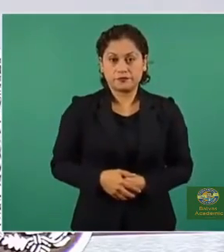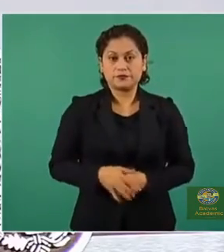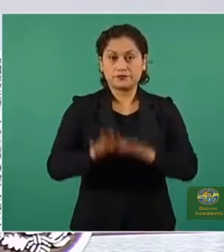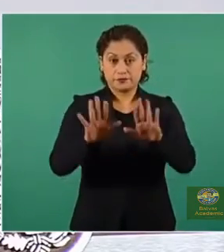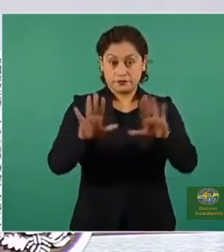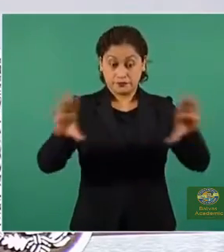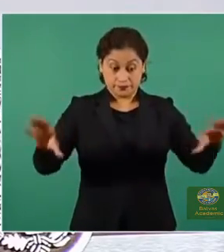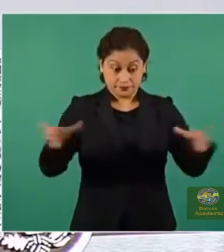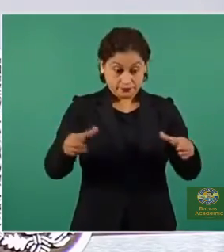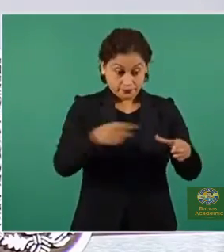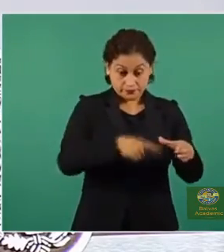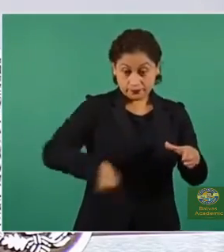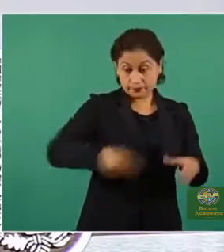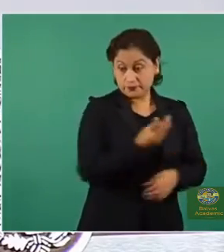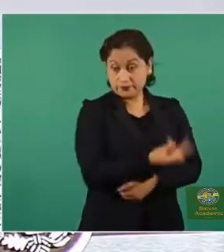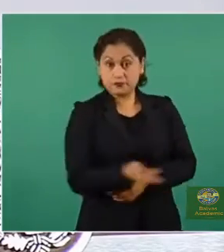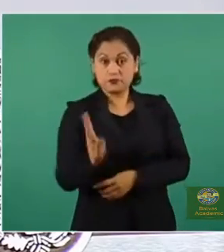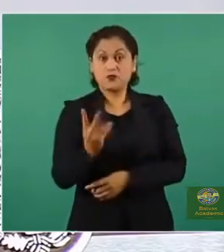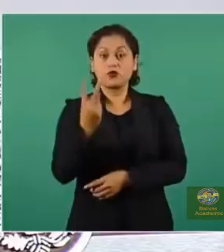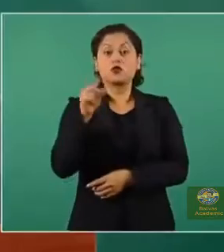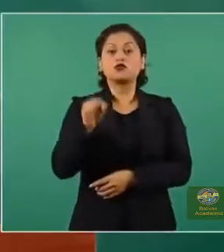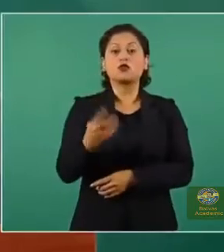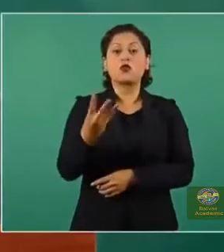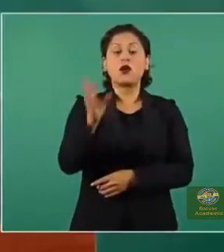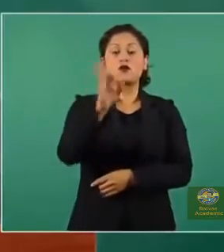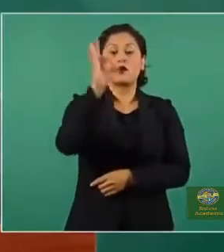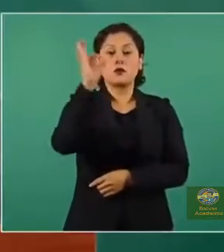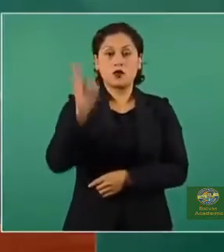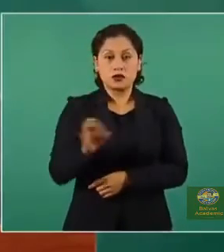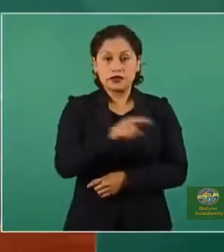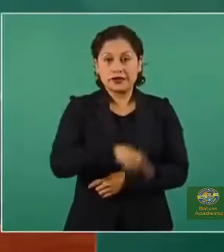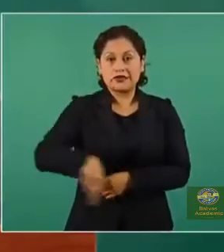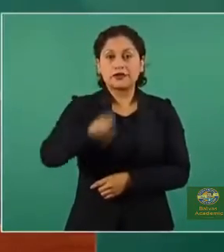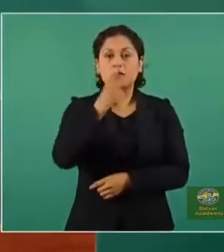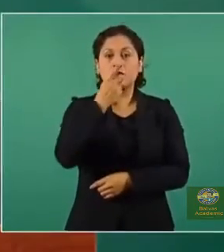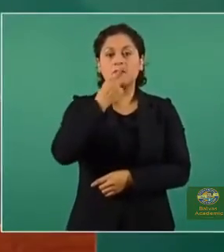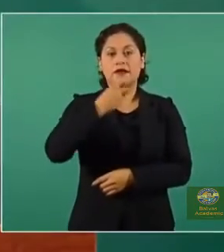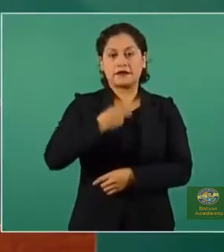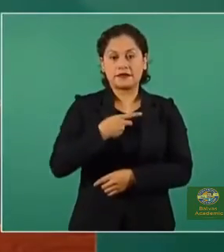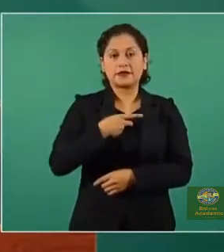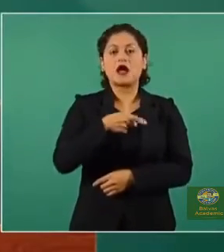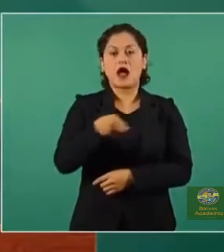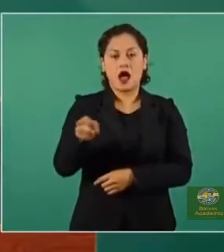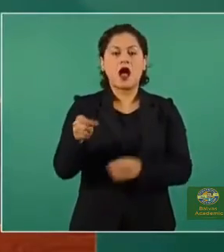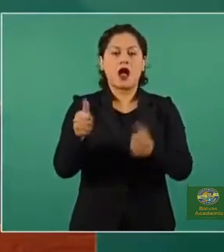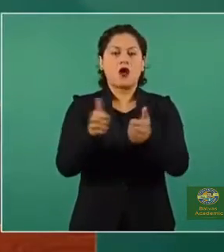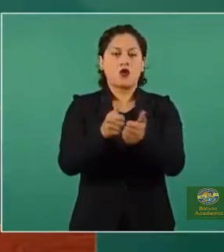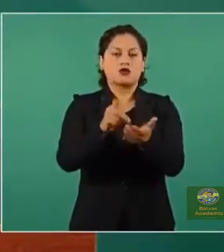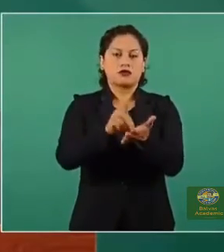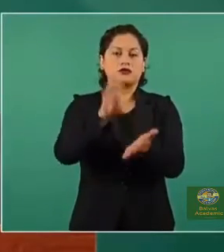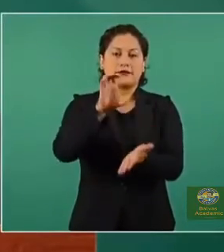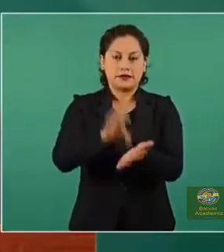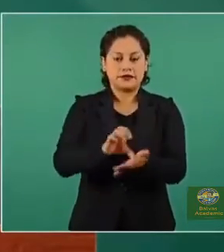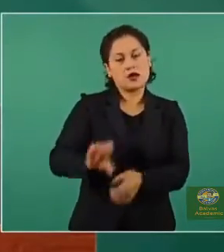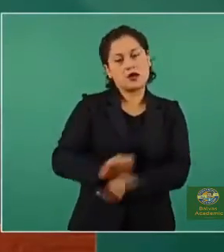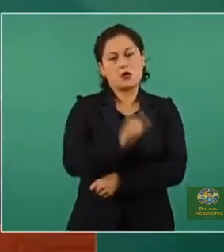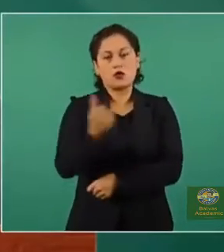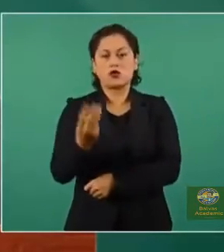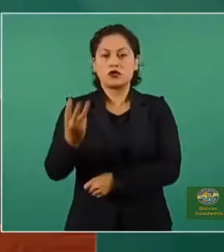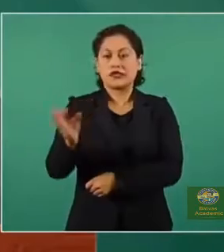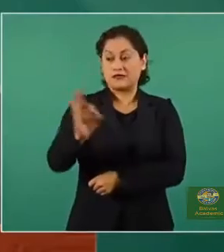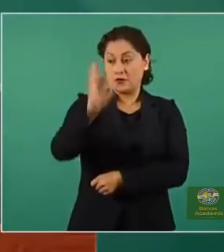El 2,4% de quienes nos contestaron refirieron tener alguna discapacidad. Y el